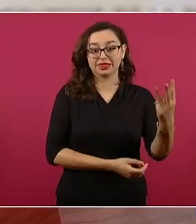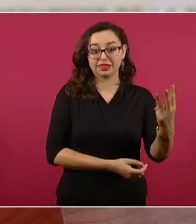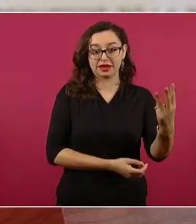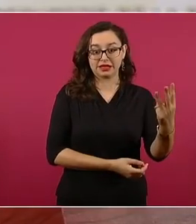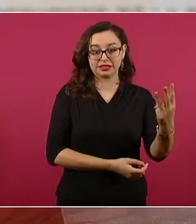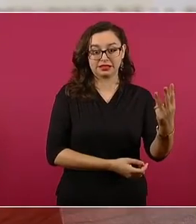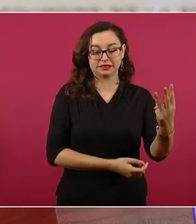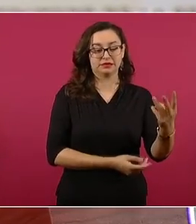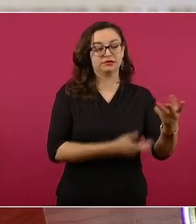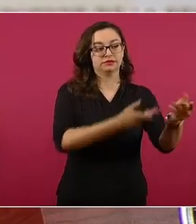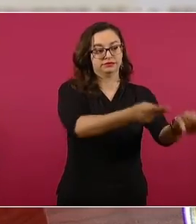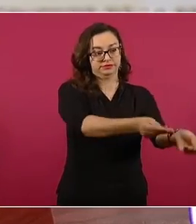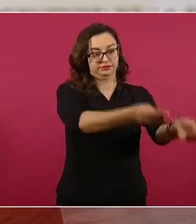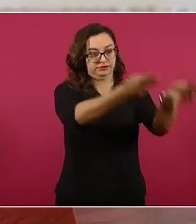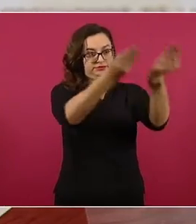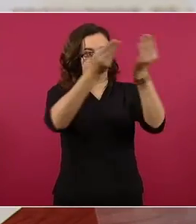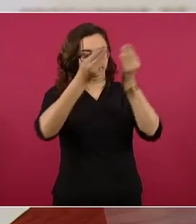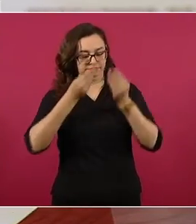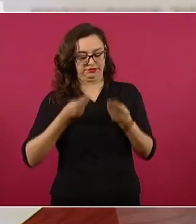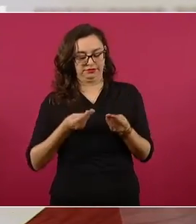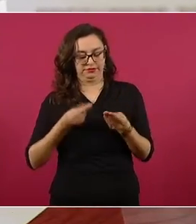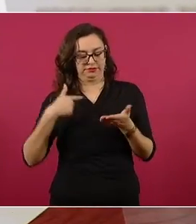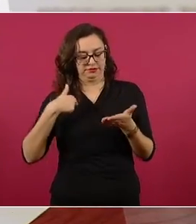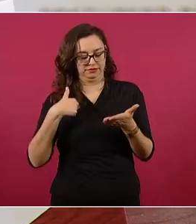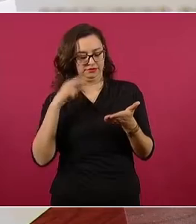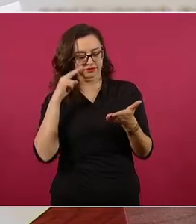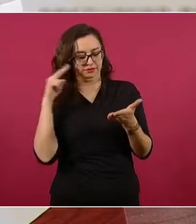y yo tengo que escoger